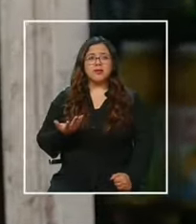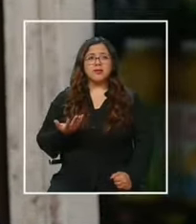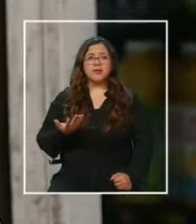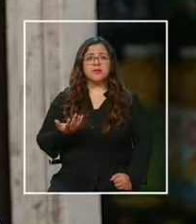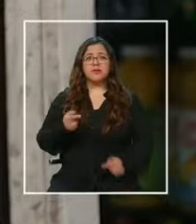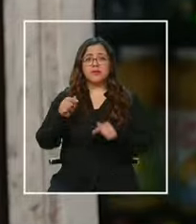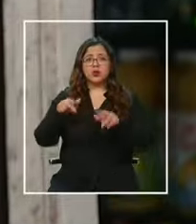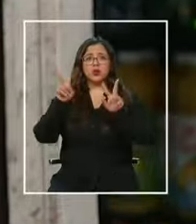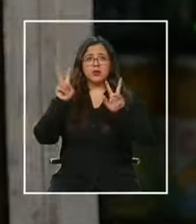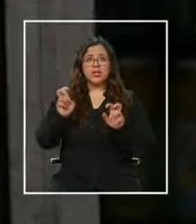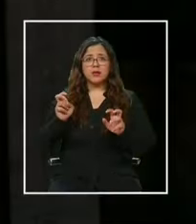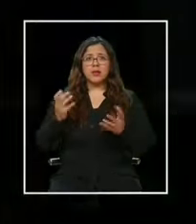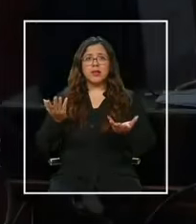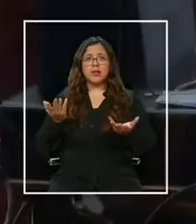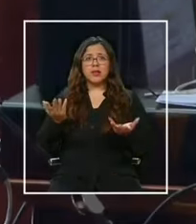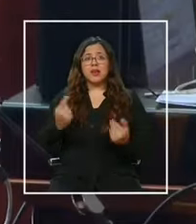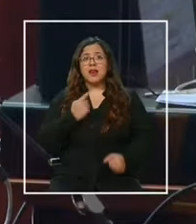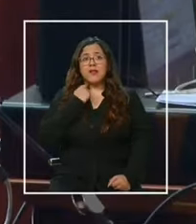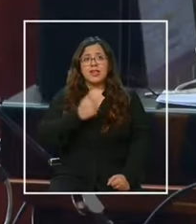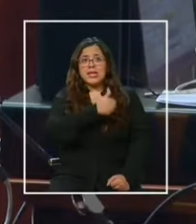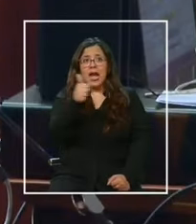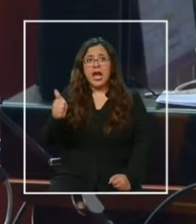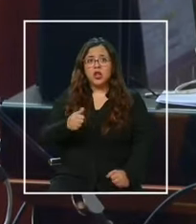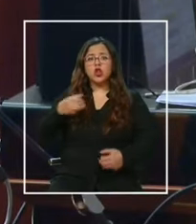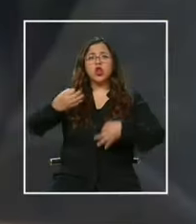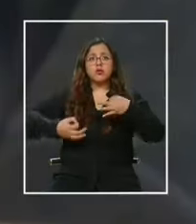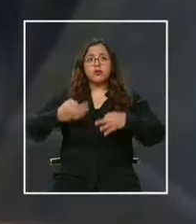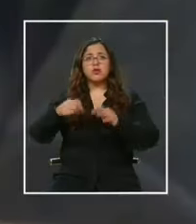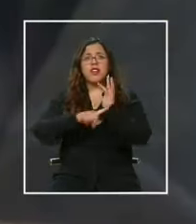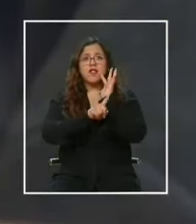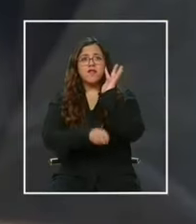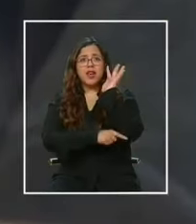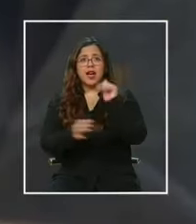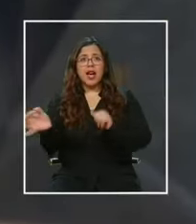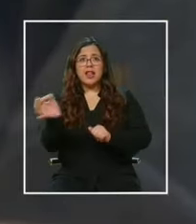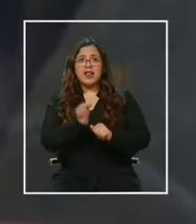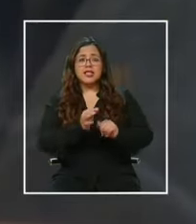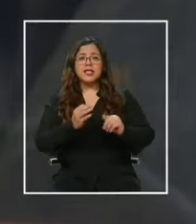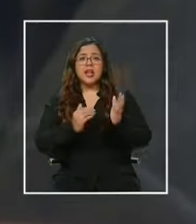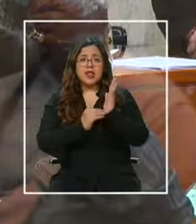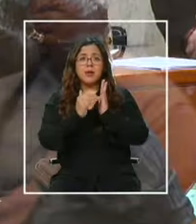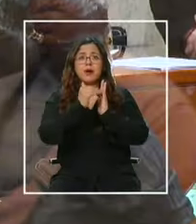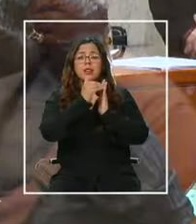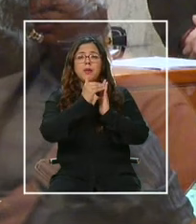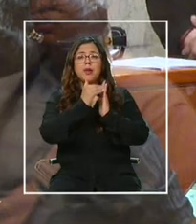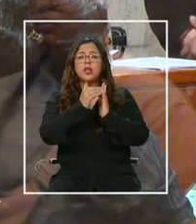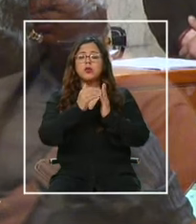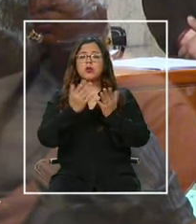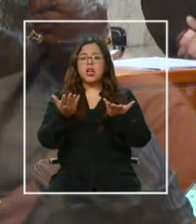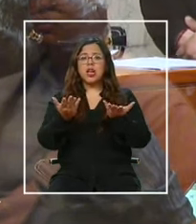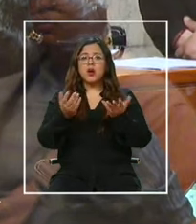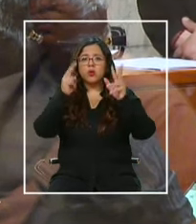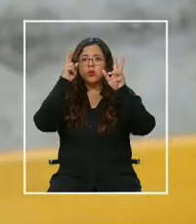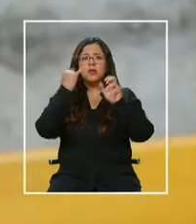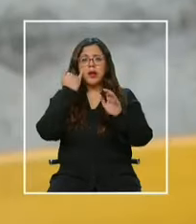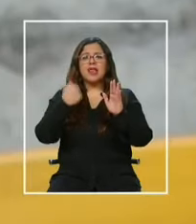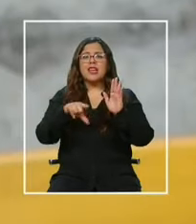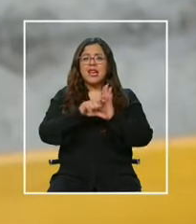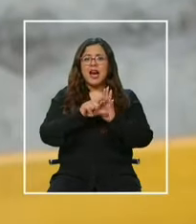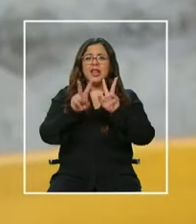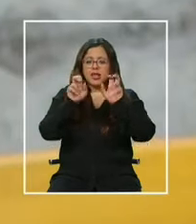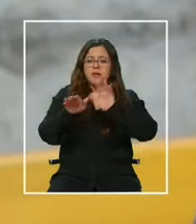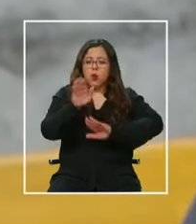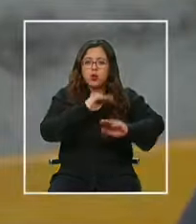es algo que nos marca a todos. En la audiencia, el fiscal señaló que el departamento funcionaba como una guardería informal.